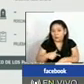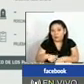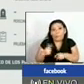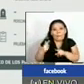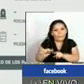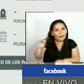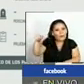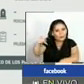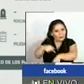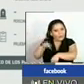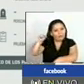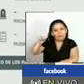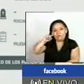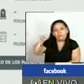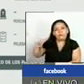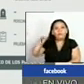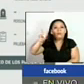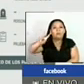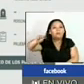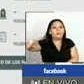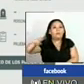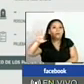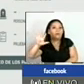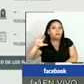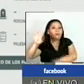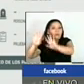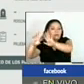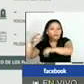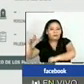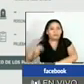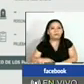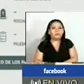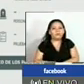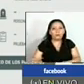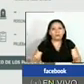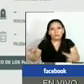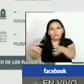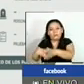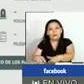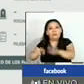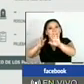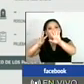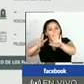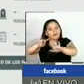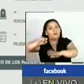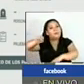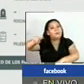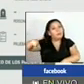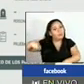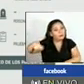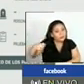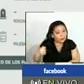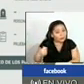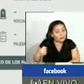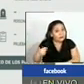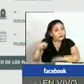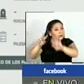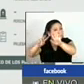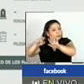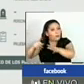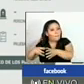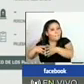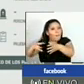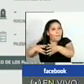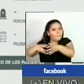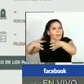actualmente hay 2,590 casos activos. 7,036 sospechosos. Esta es una cifra que crece de forma